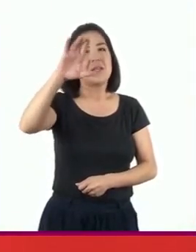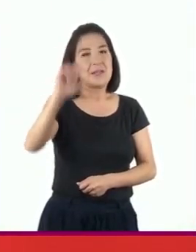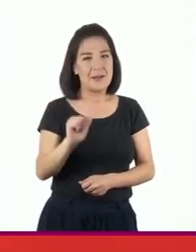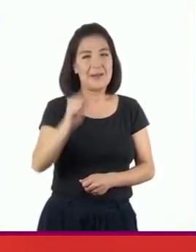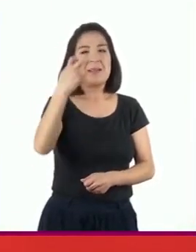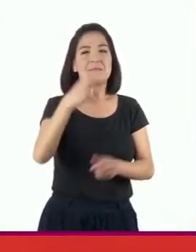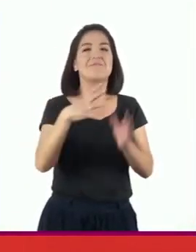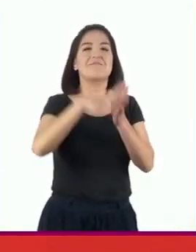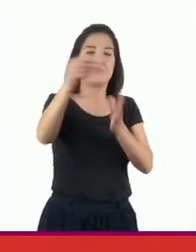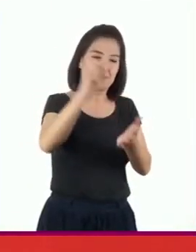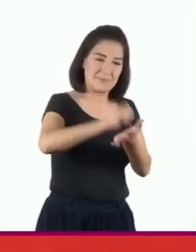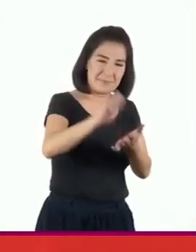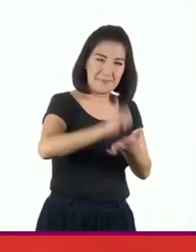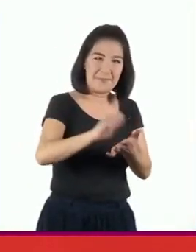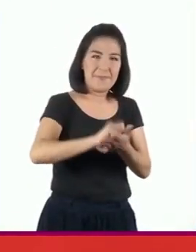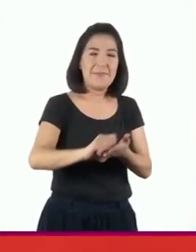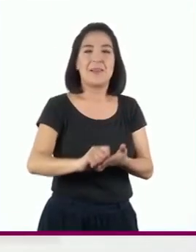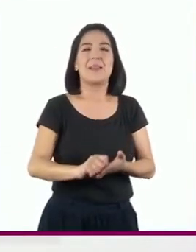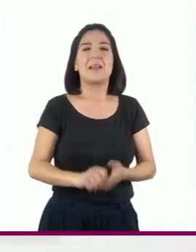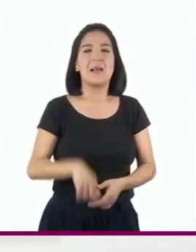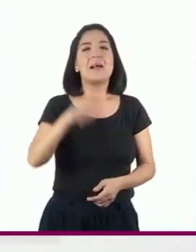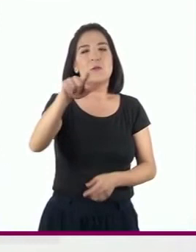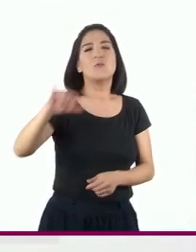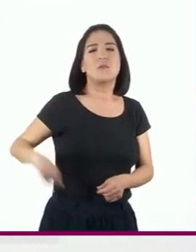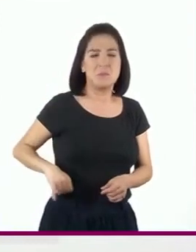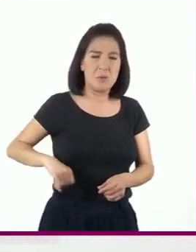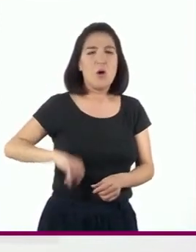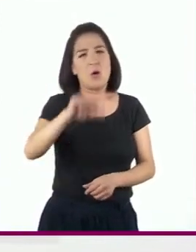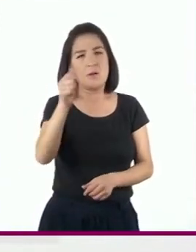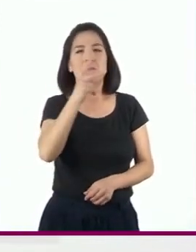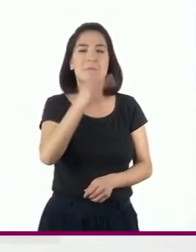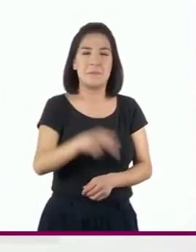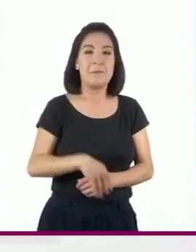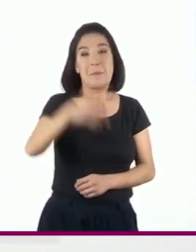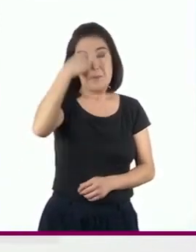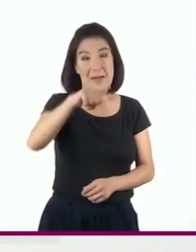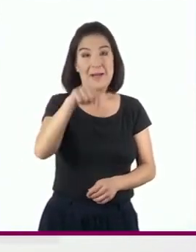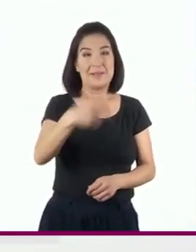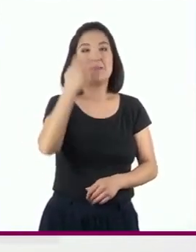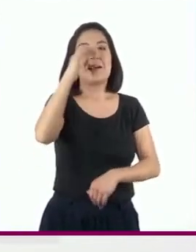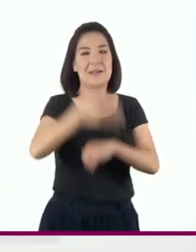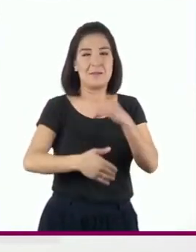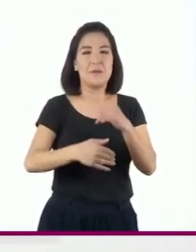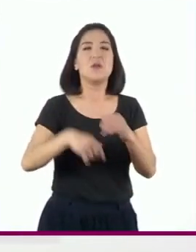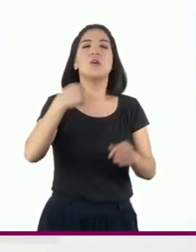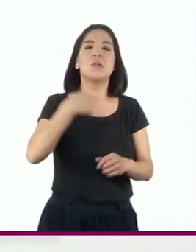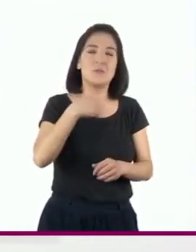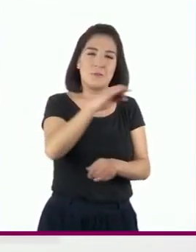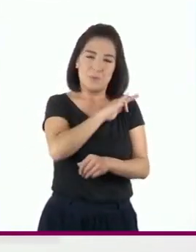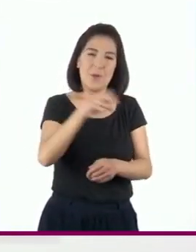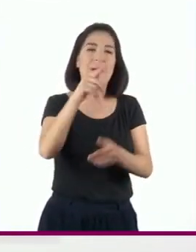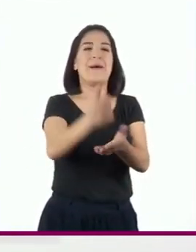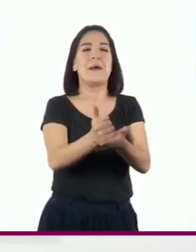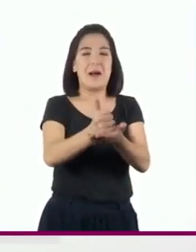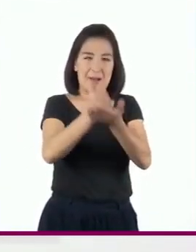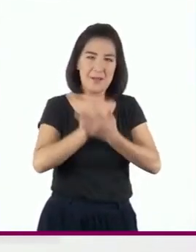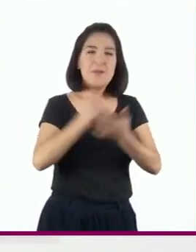hayan identificado el o los términos que van a agregar a su abecedario biológico. Les sugiero